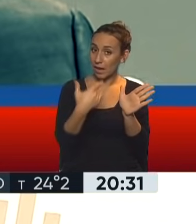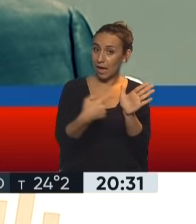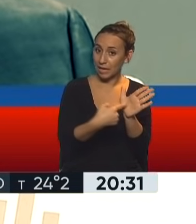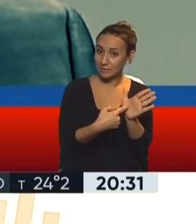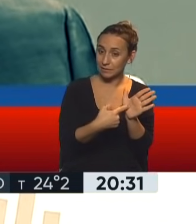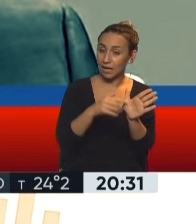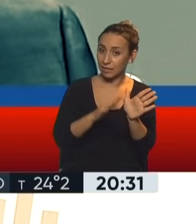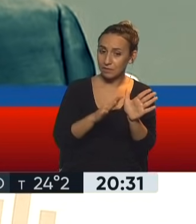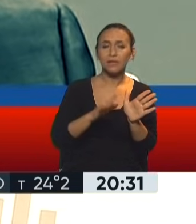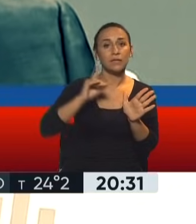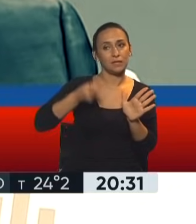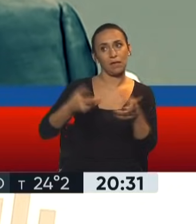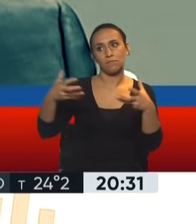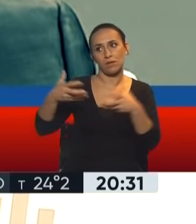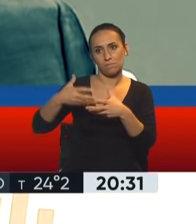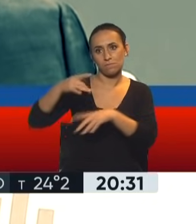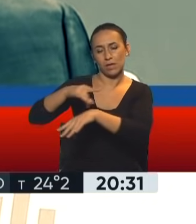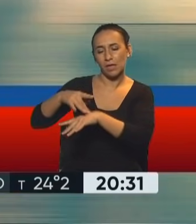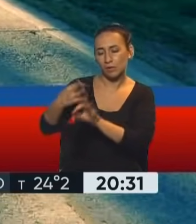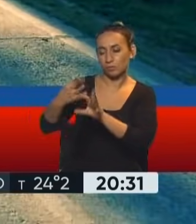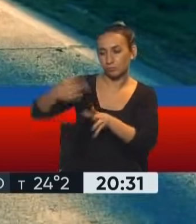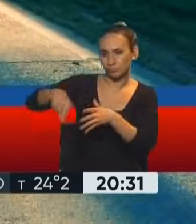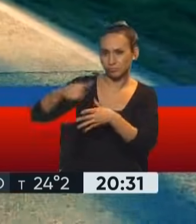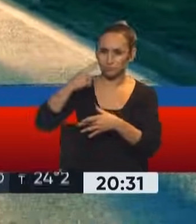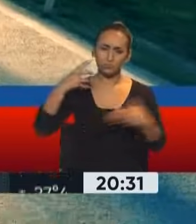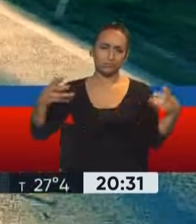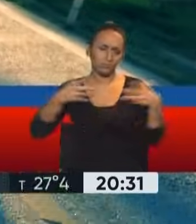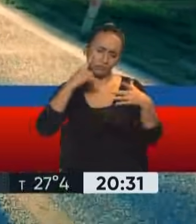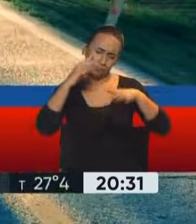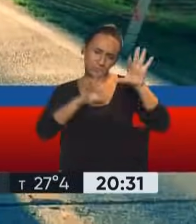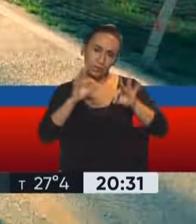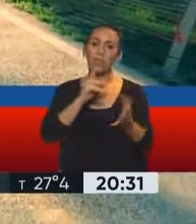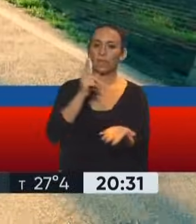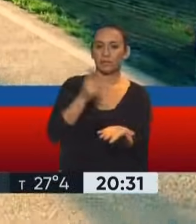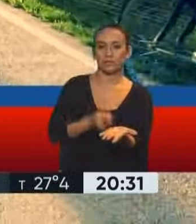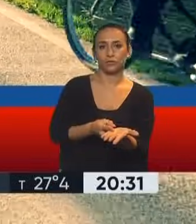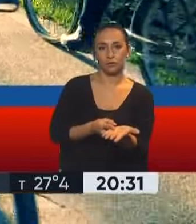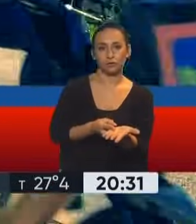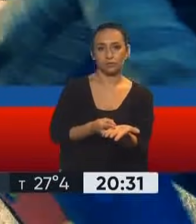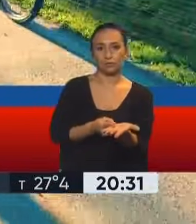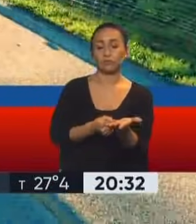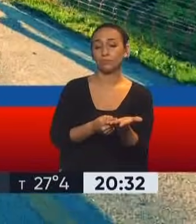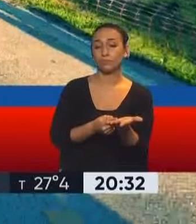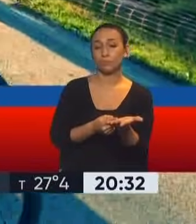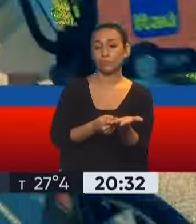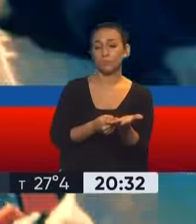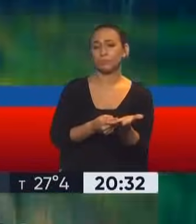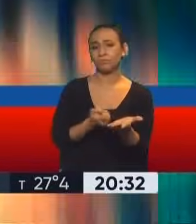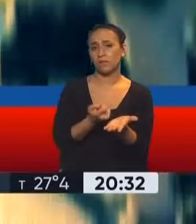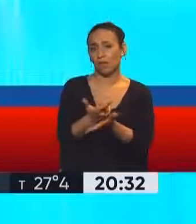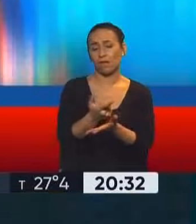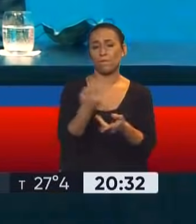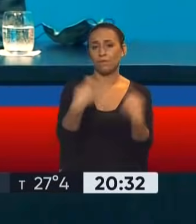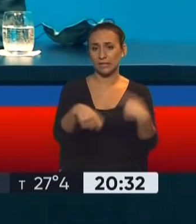criterio estrictamente sanitario, poder tomar algunas decisiones que tienen que ver con las